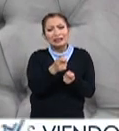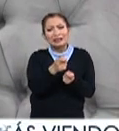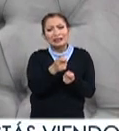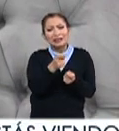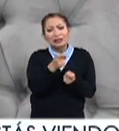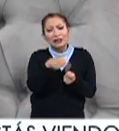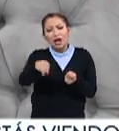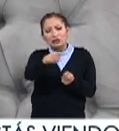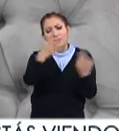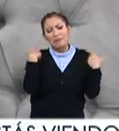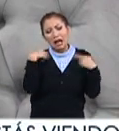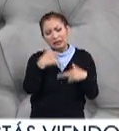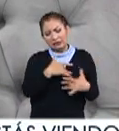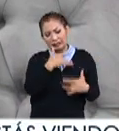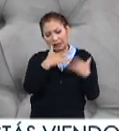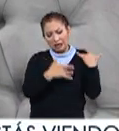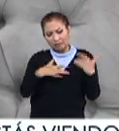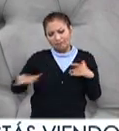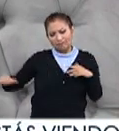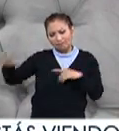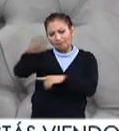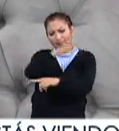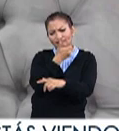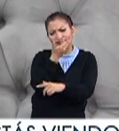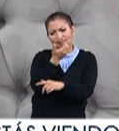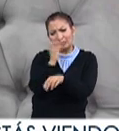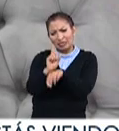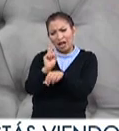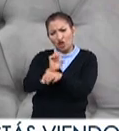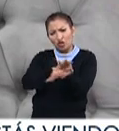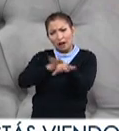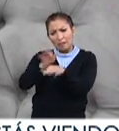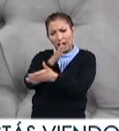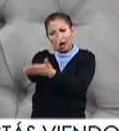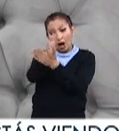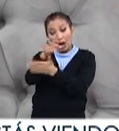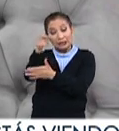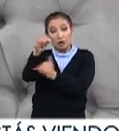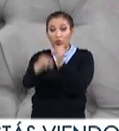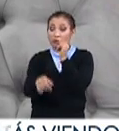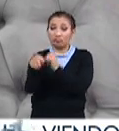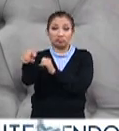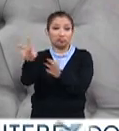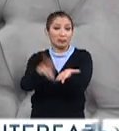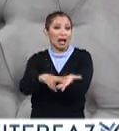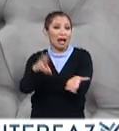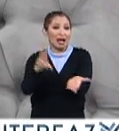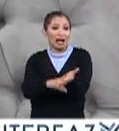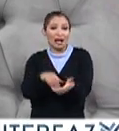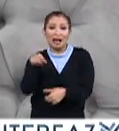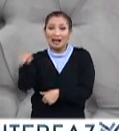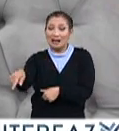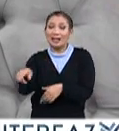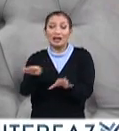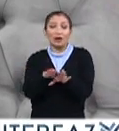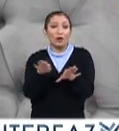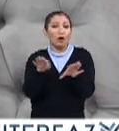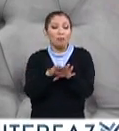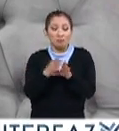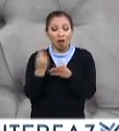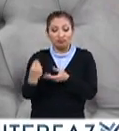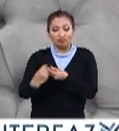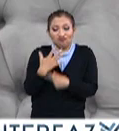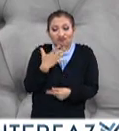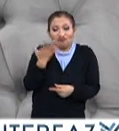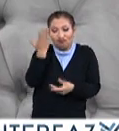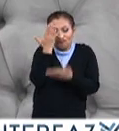resignificatividad que hacen los profesores en el plano cotidiano es lo que al final de cuentas emerge como